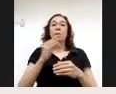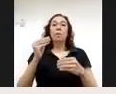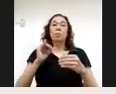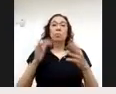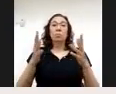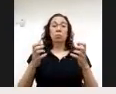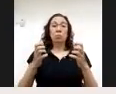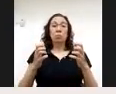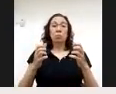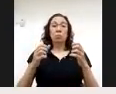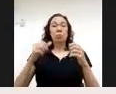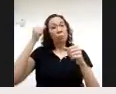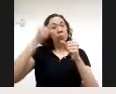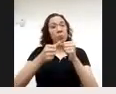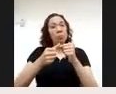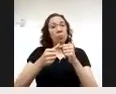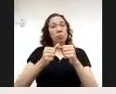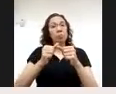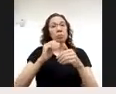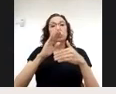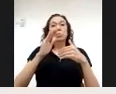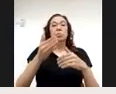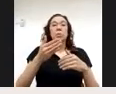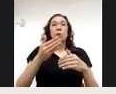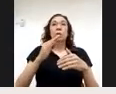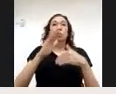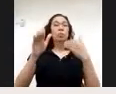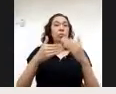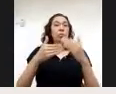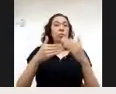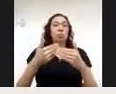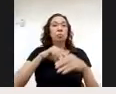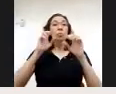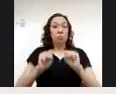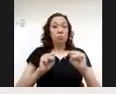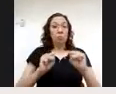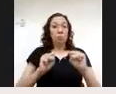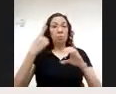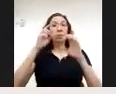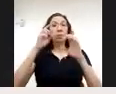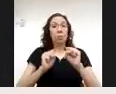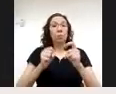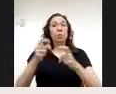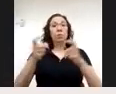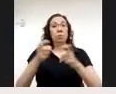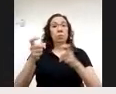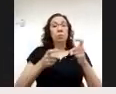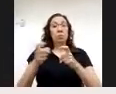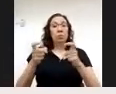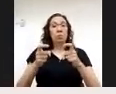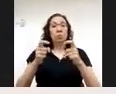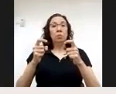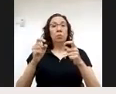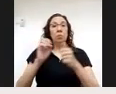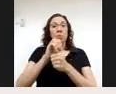remarcarlo. Las medidas más efectivas para controlar el